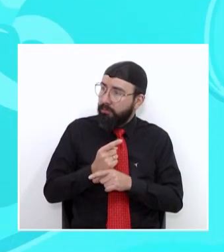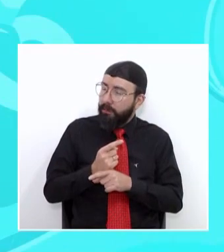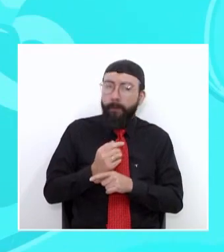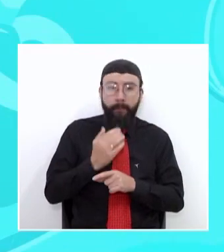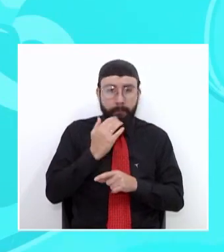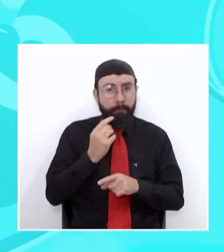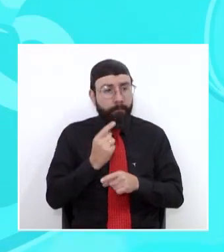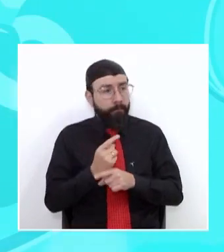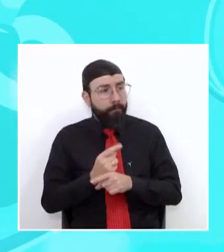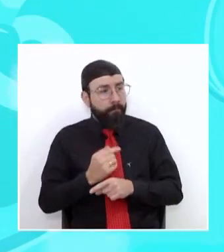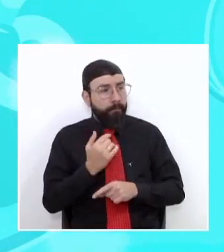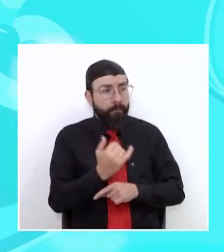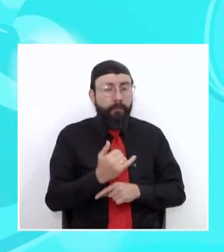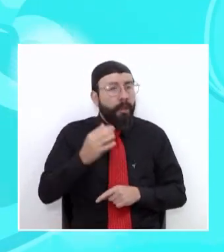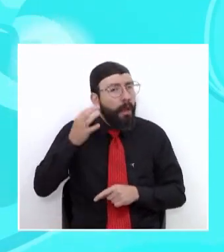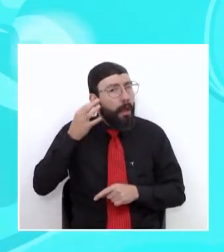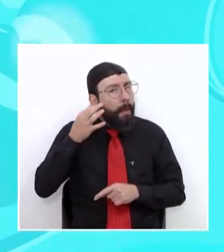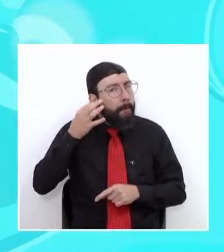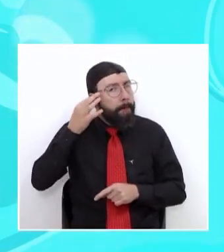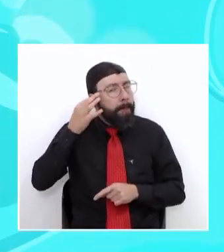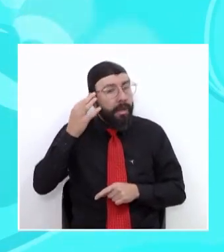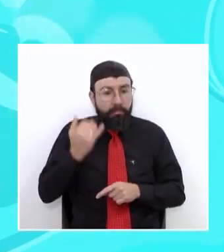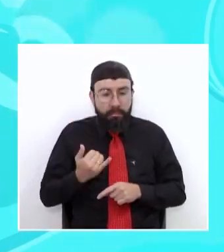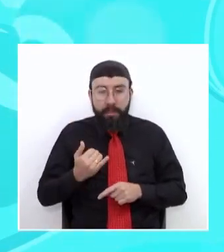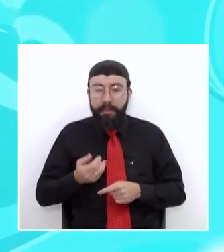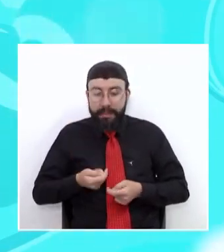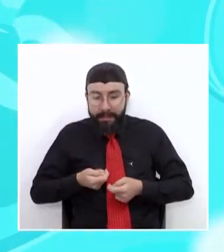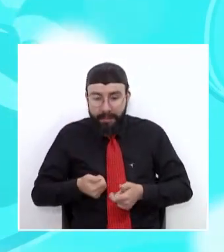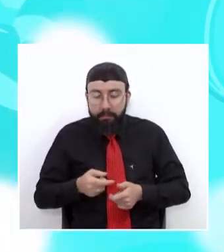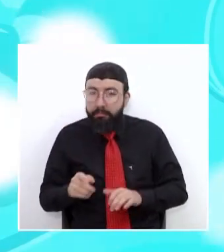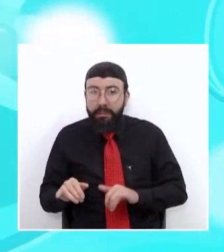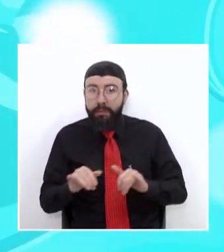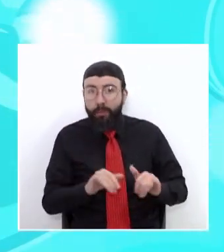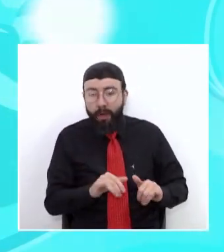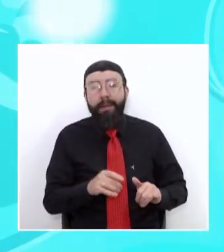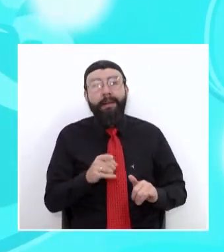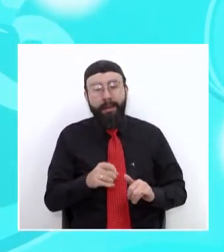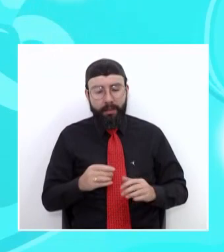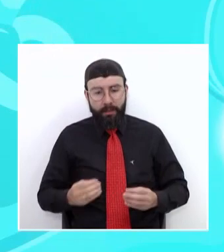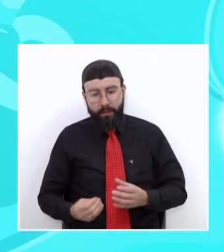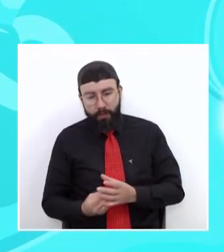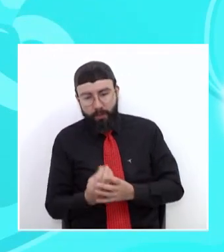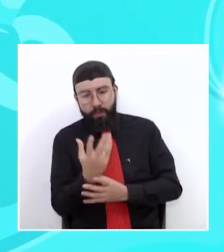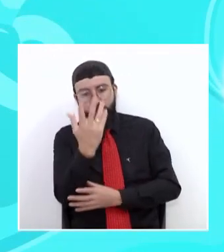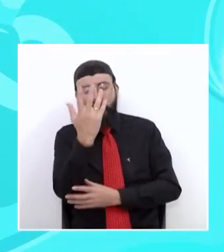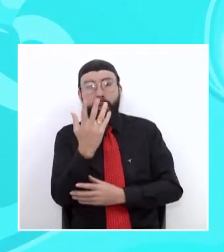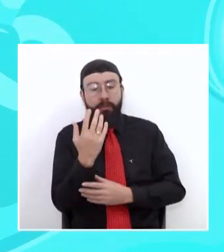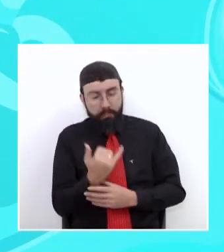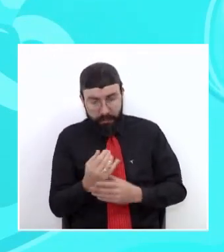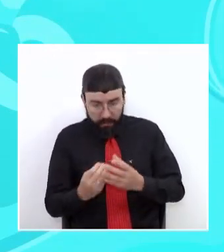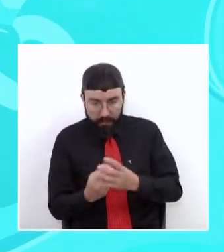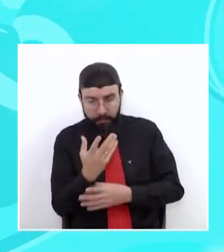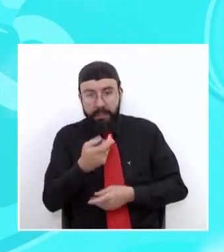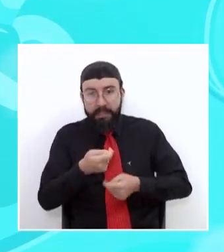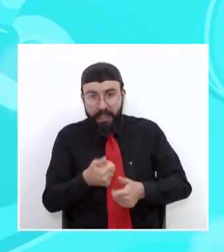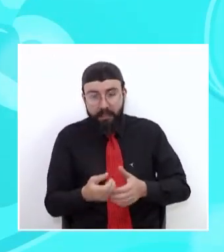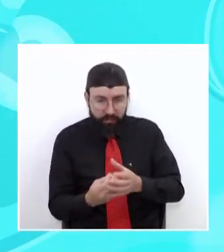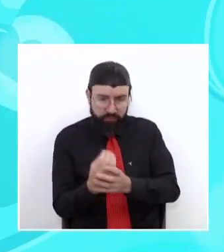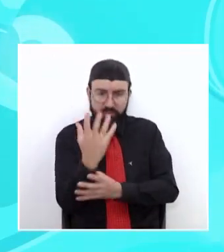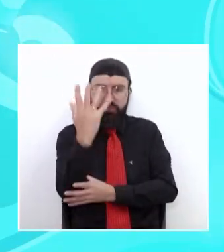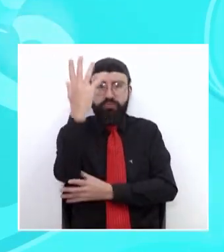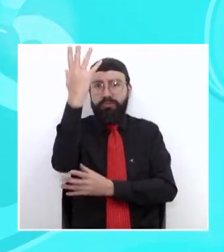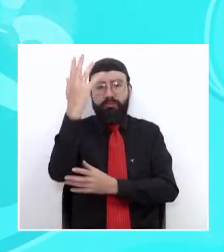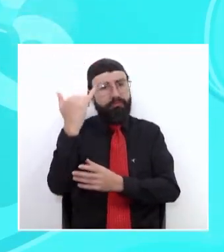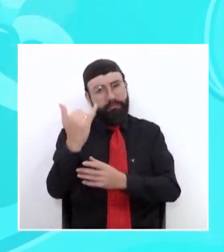parte funcional de la semilla es que tiene toda la información de un ser, ¿sí? De una semilla nace un árbol y el árbol todo lo que